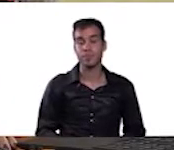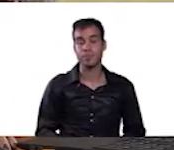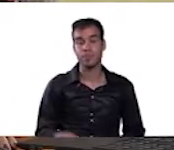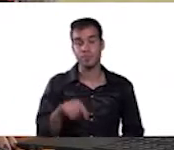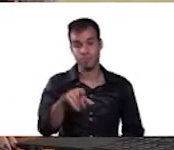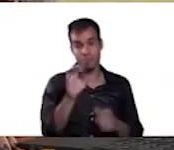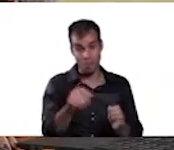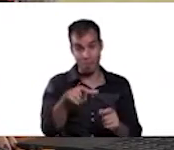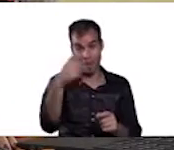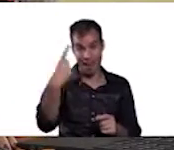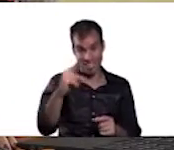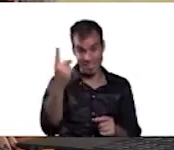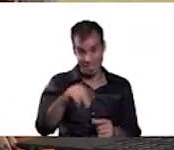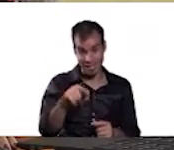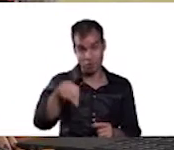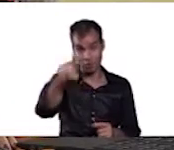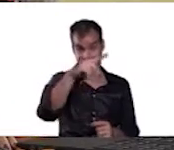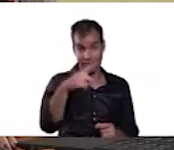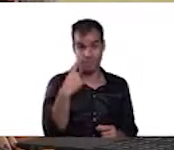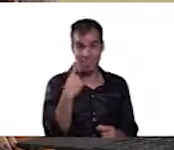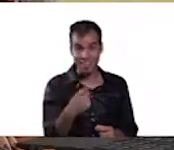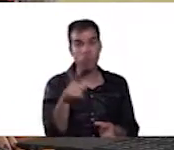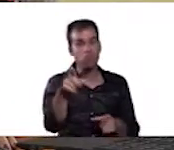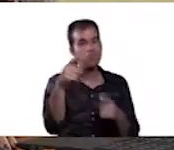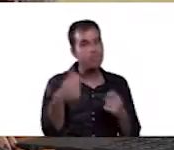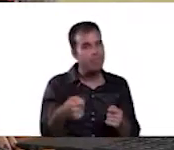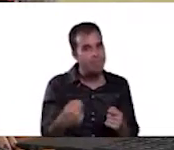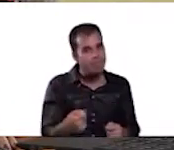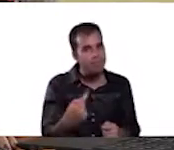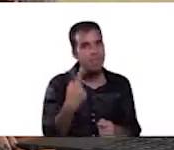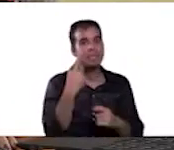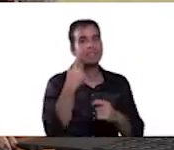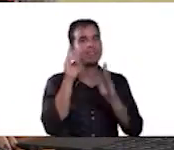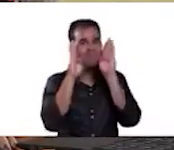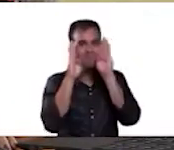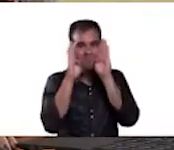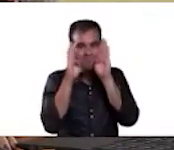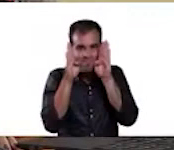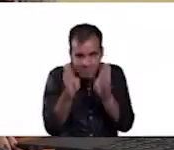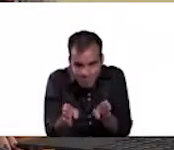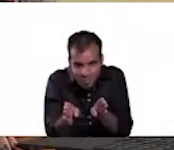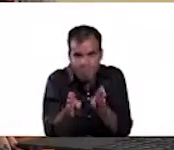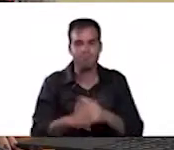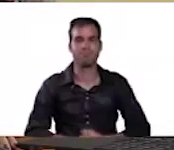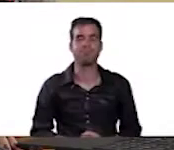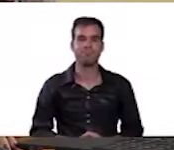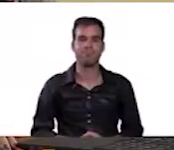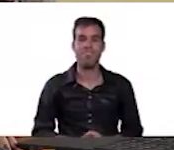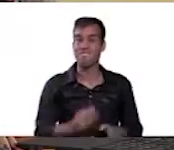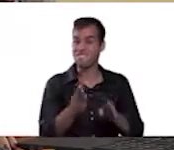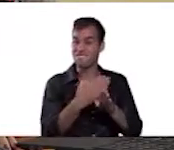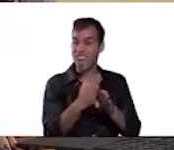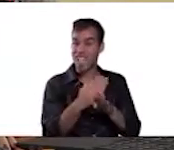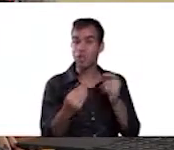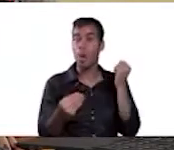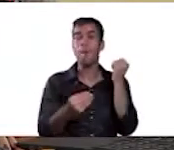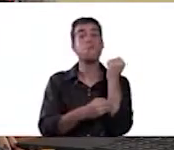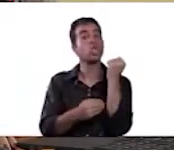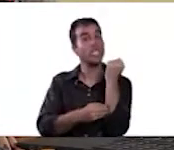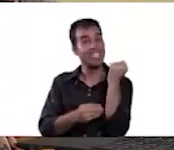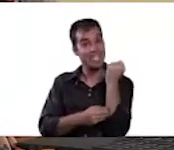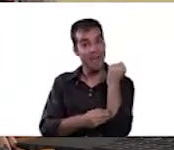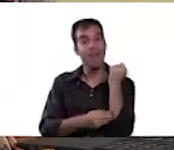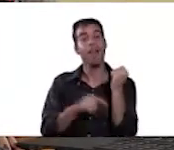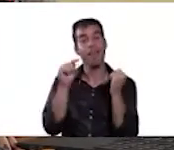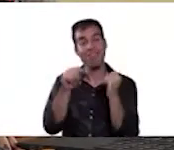este tipo de ejercicio, tienen que estar pendientes y atentos. La variación de potencial tiene